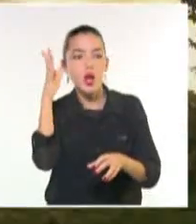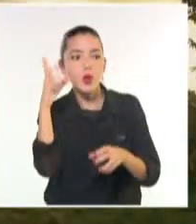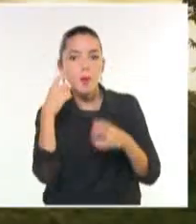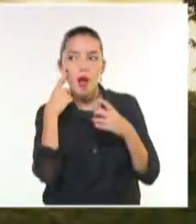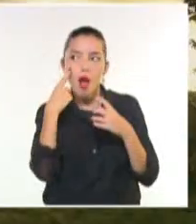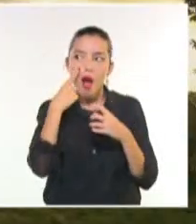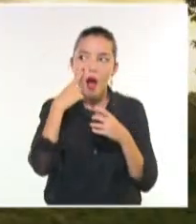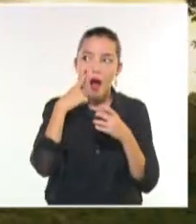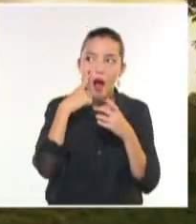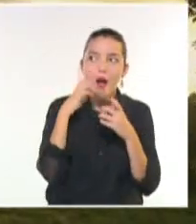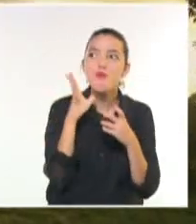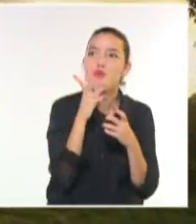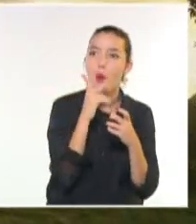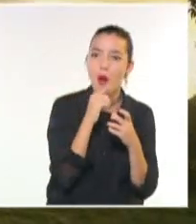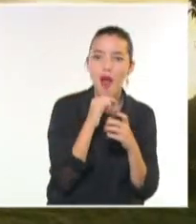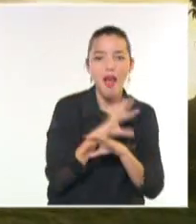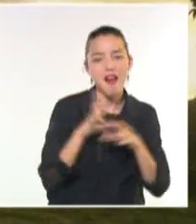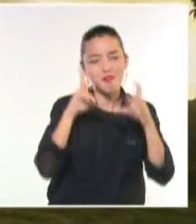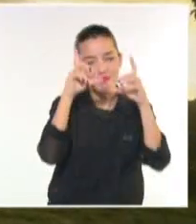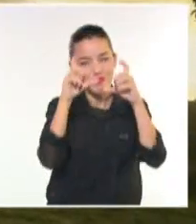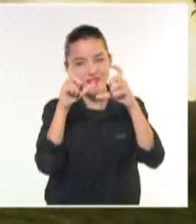tienes la foto.